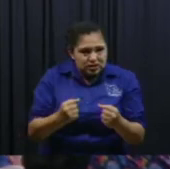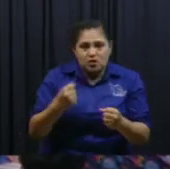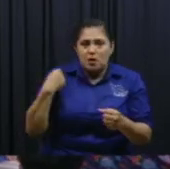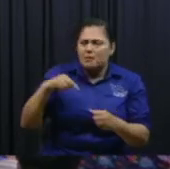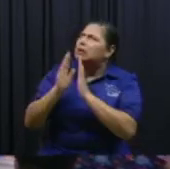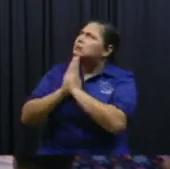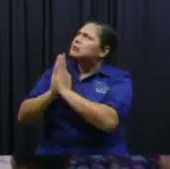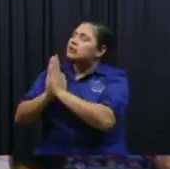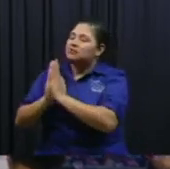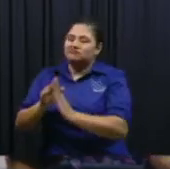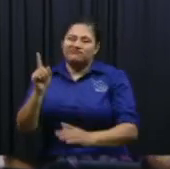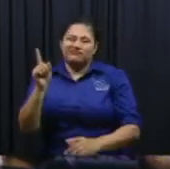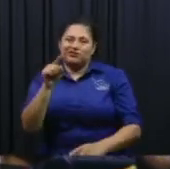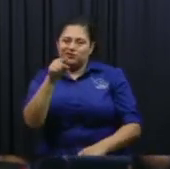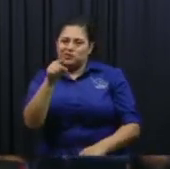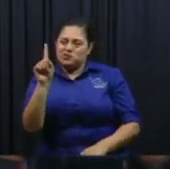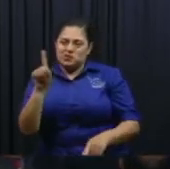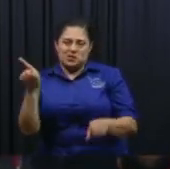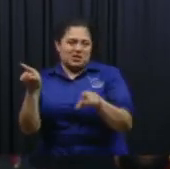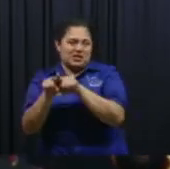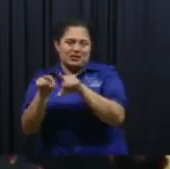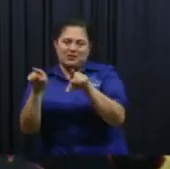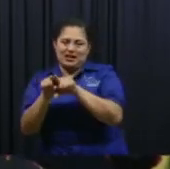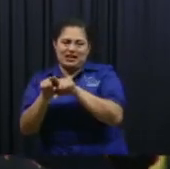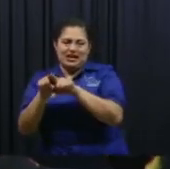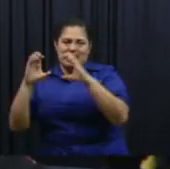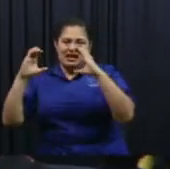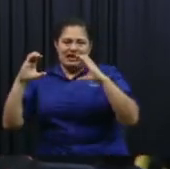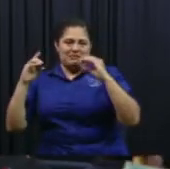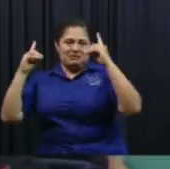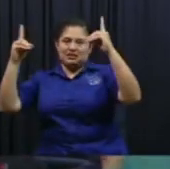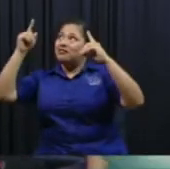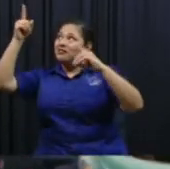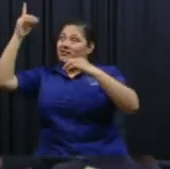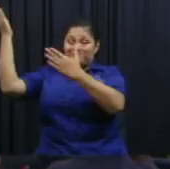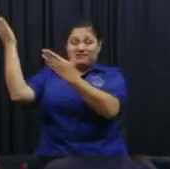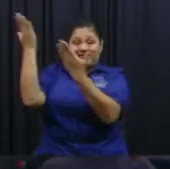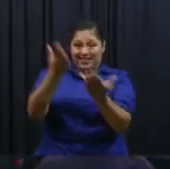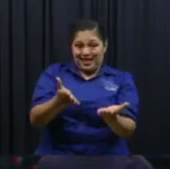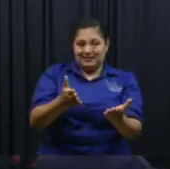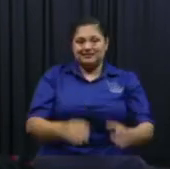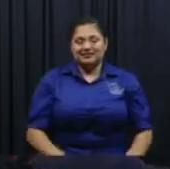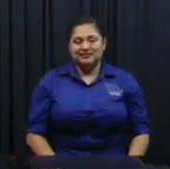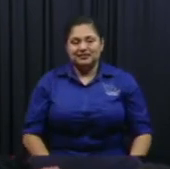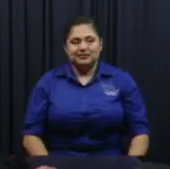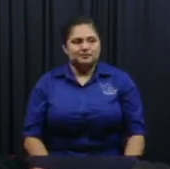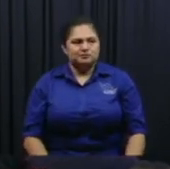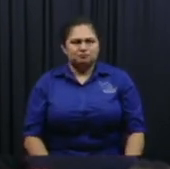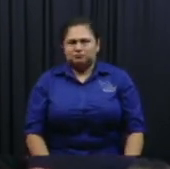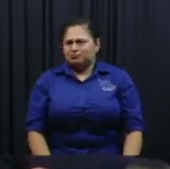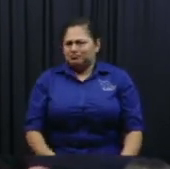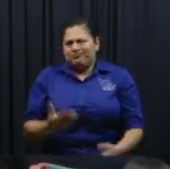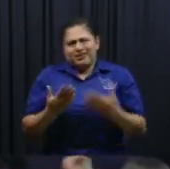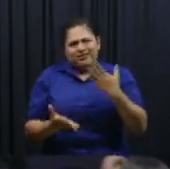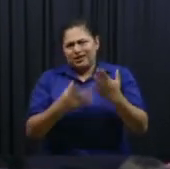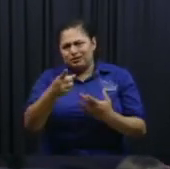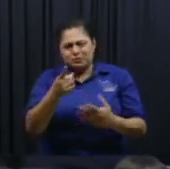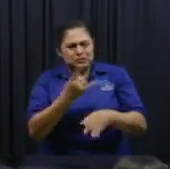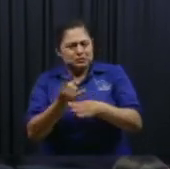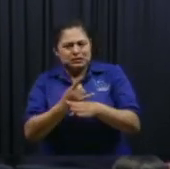no llegas a la capacidad que él tiene de dar o sea ni utilizando toda nuestra